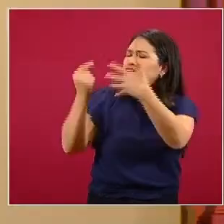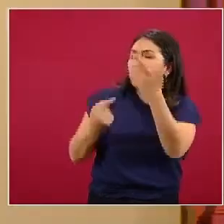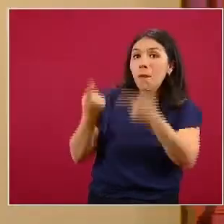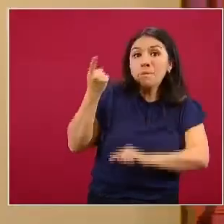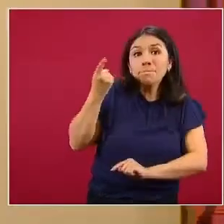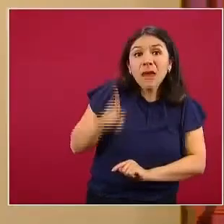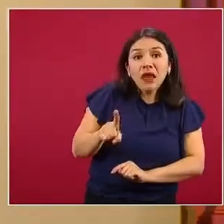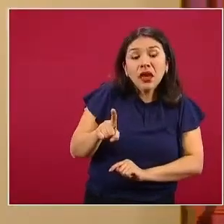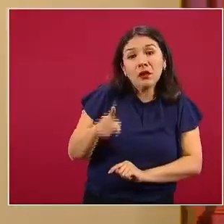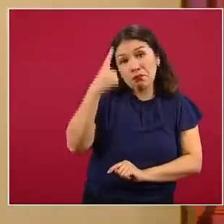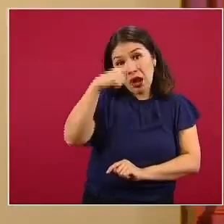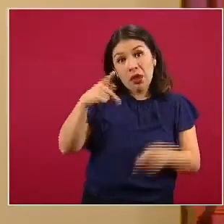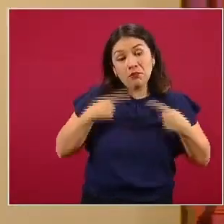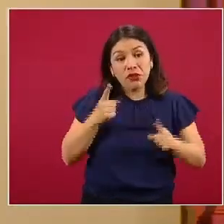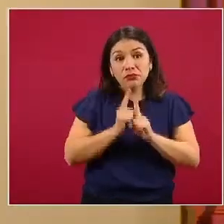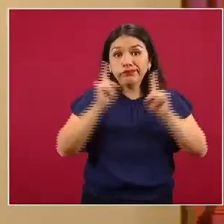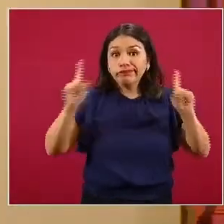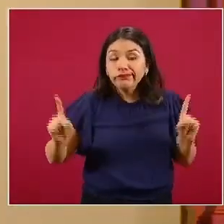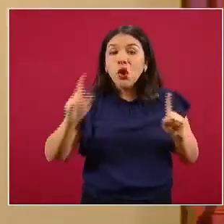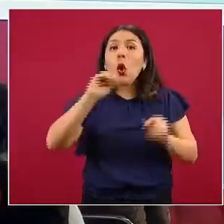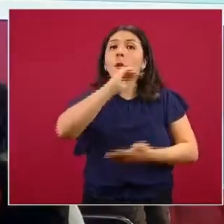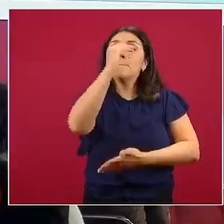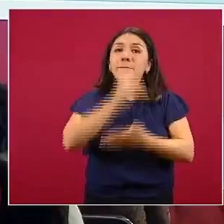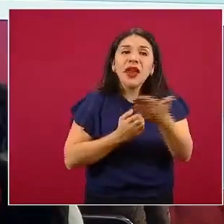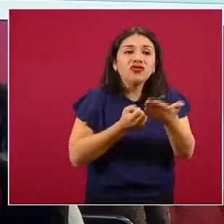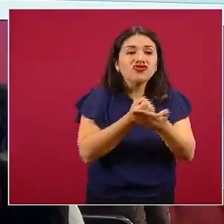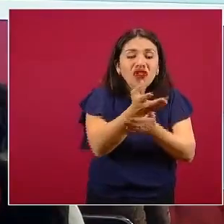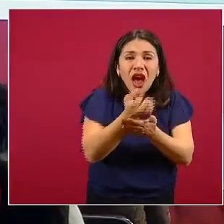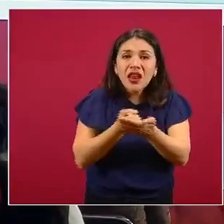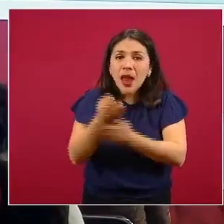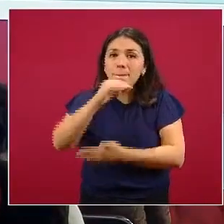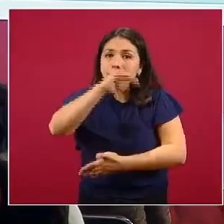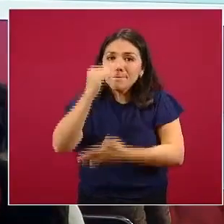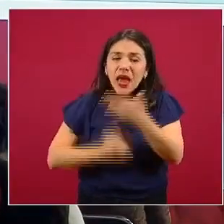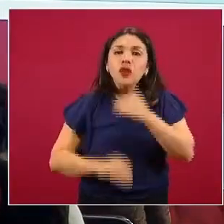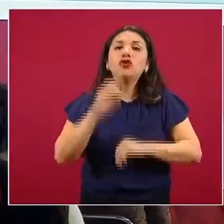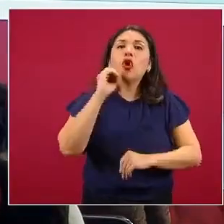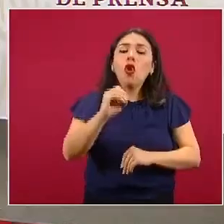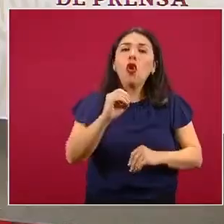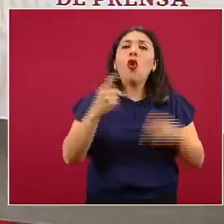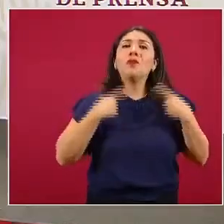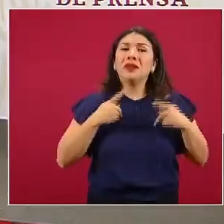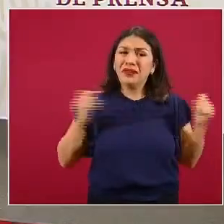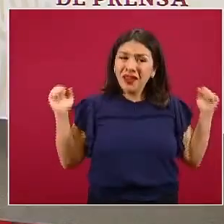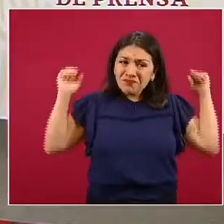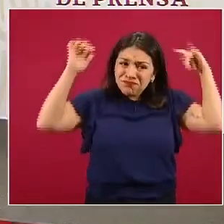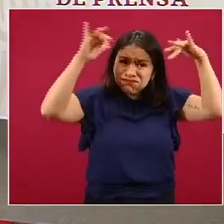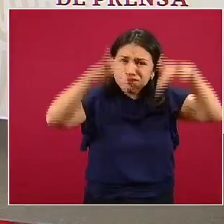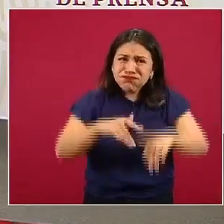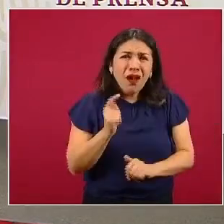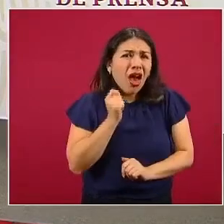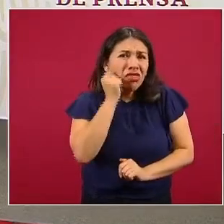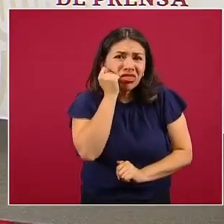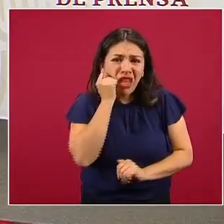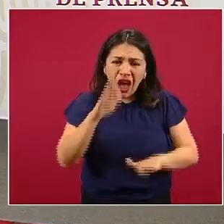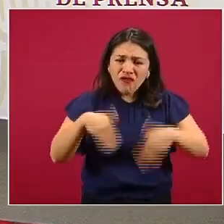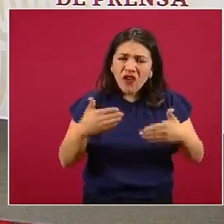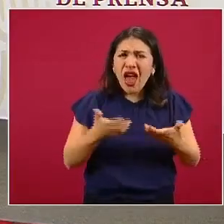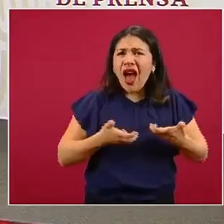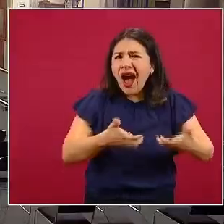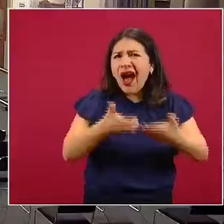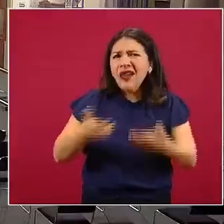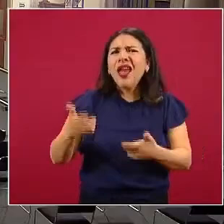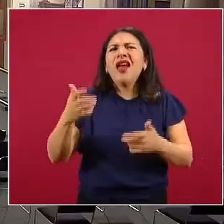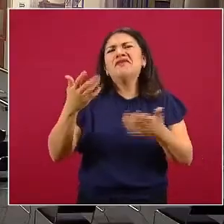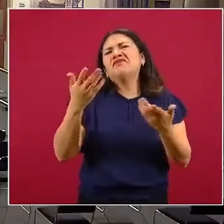de distanciamiento, de disminución de la movilidad, de aforos en los espacios públicos que cada